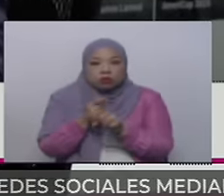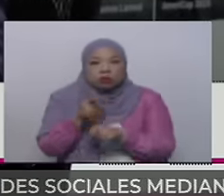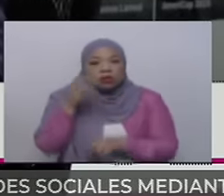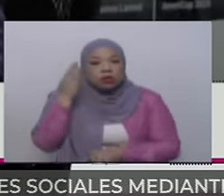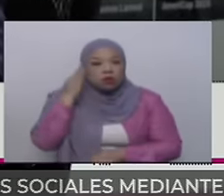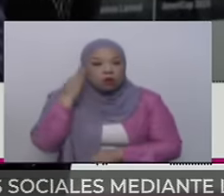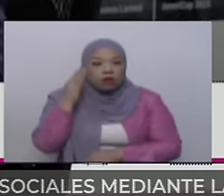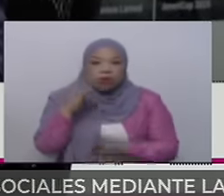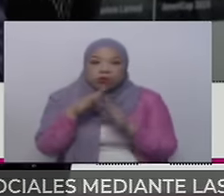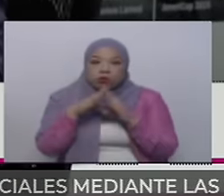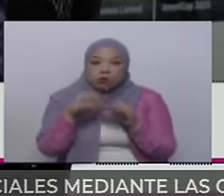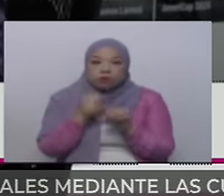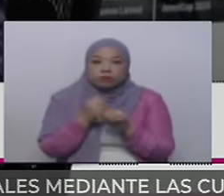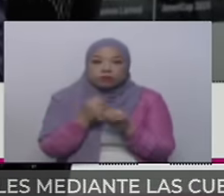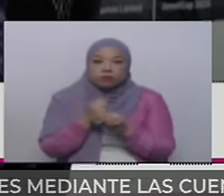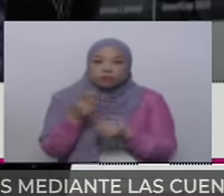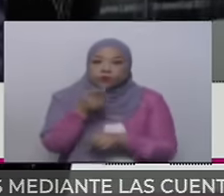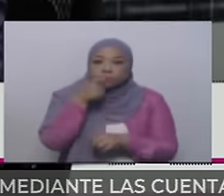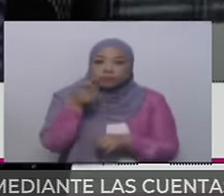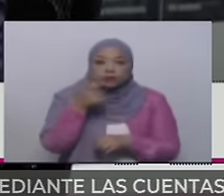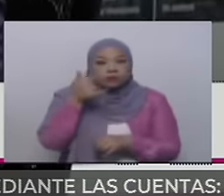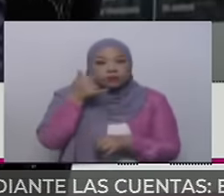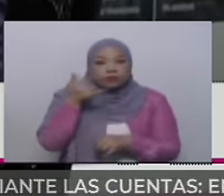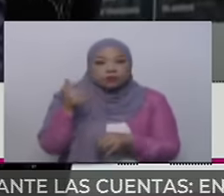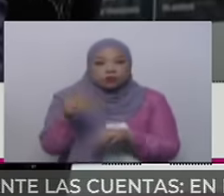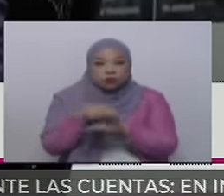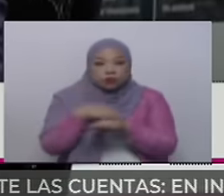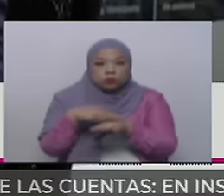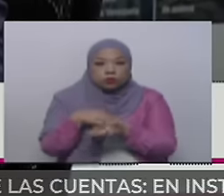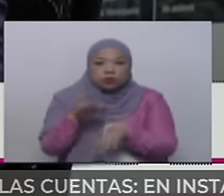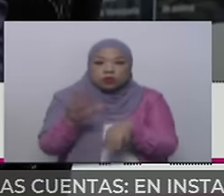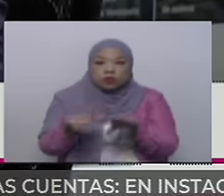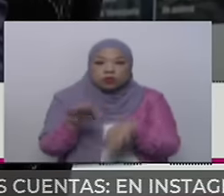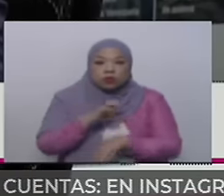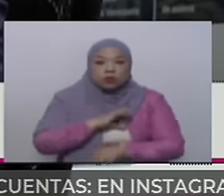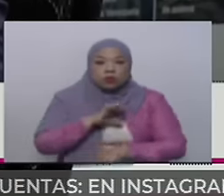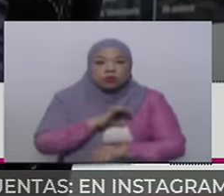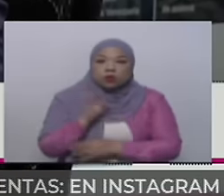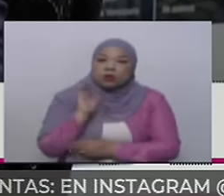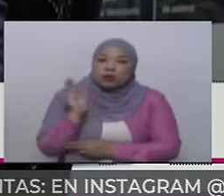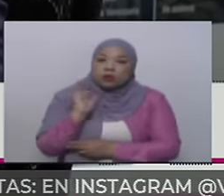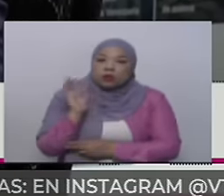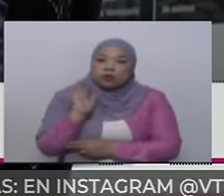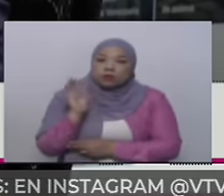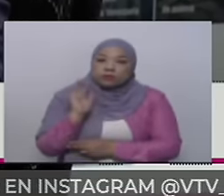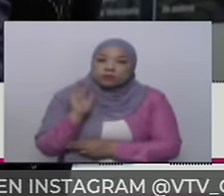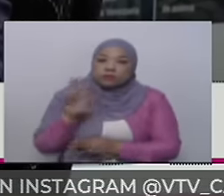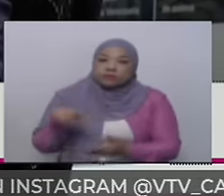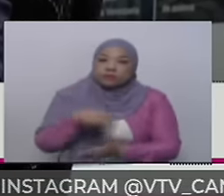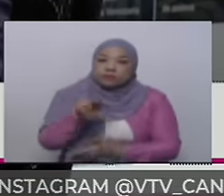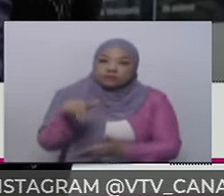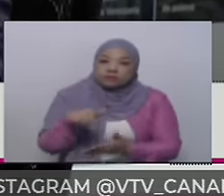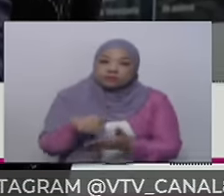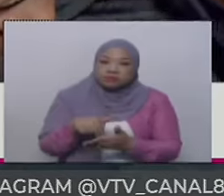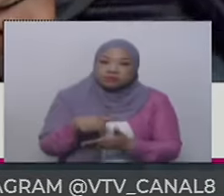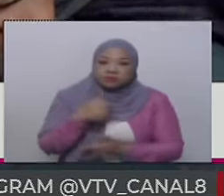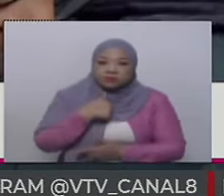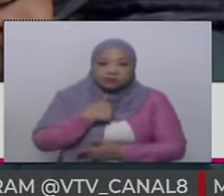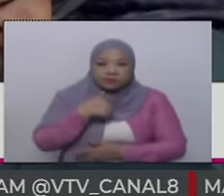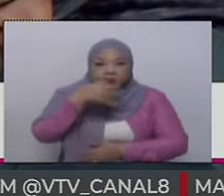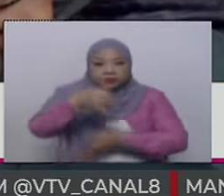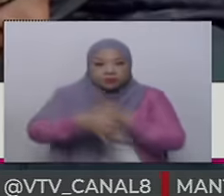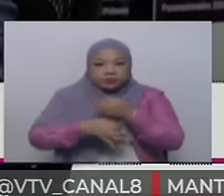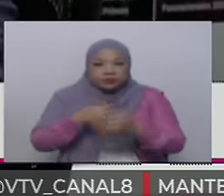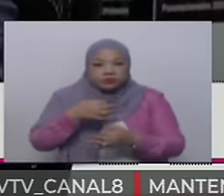todas, si ustedes buscaran los audios de mi discurso el 15 de enero ante la Asamblea Nacional, allí yo le dije a